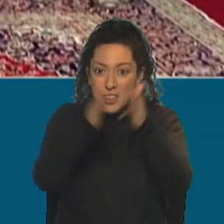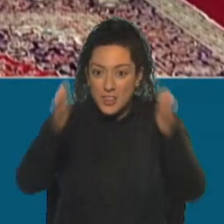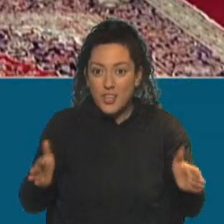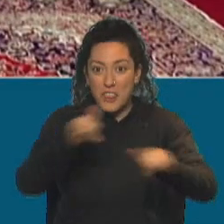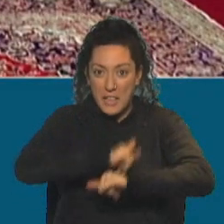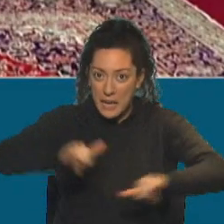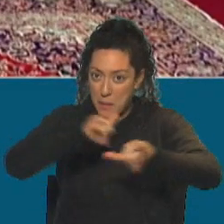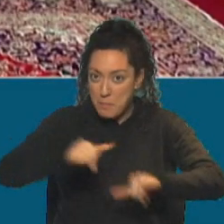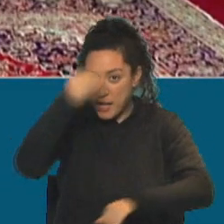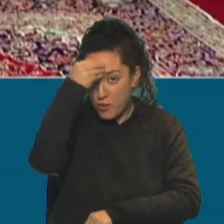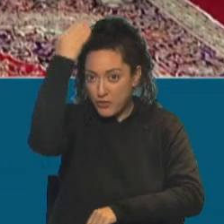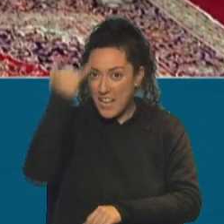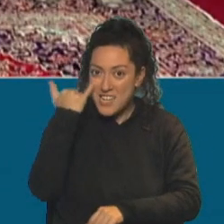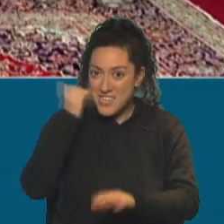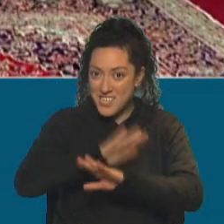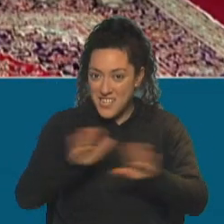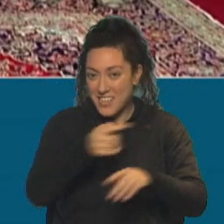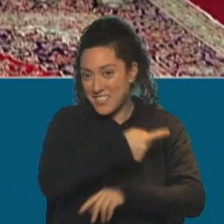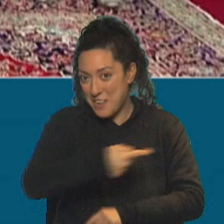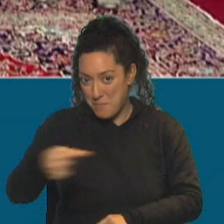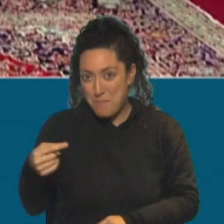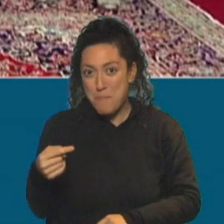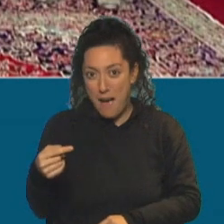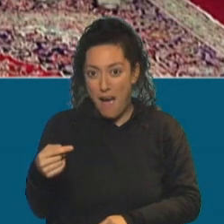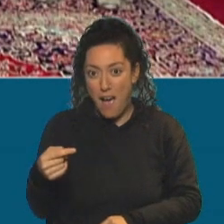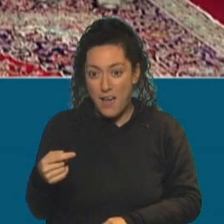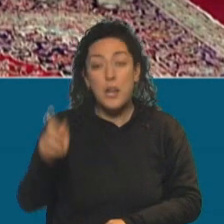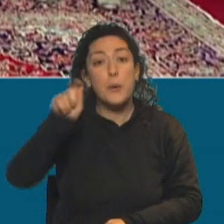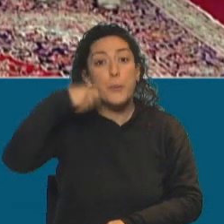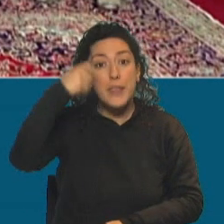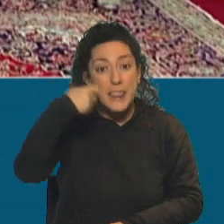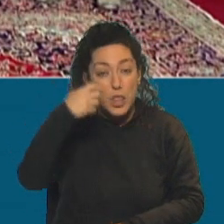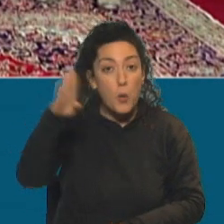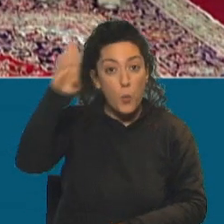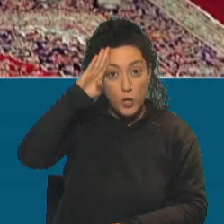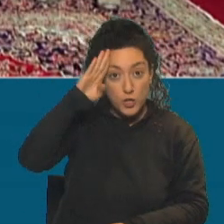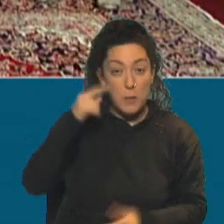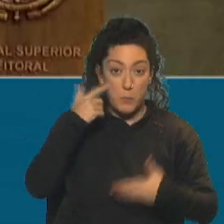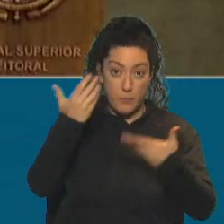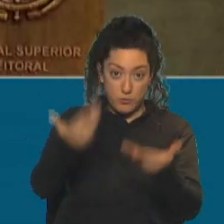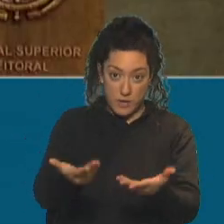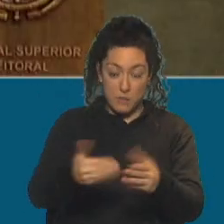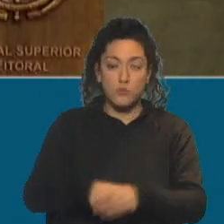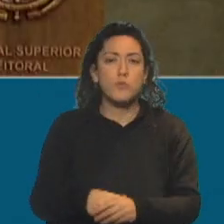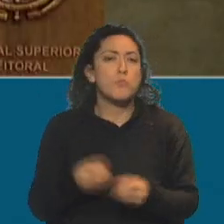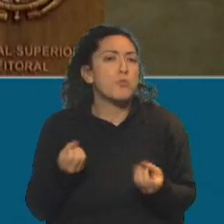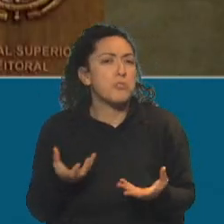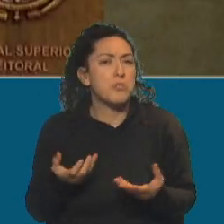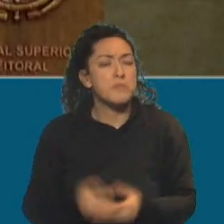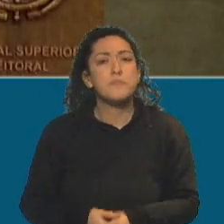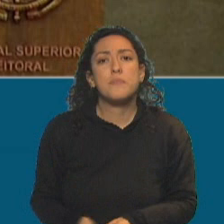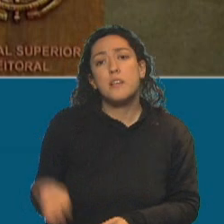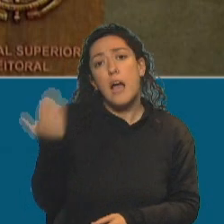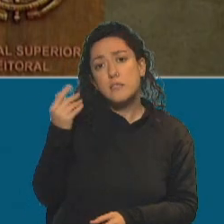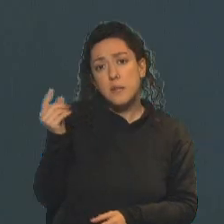de manera oficial esta semana y lo volvemos un vídeo de bolsonaro si le pareció a horacio porque porque hace apenas unos